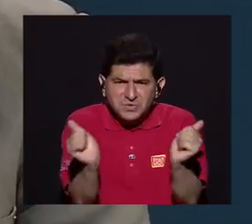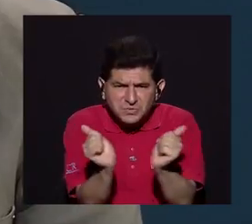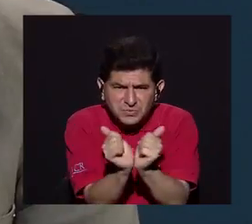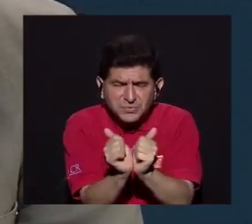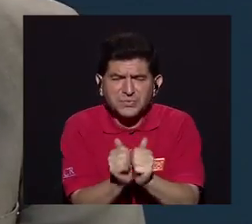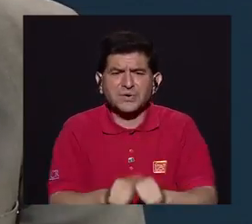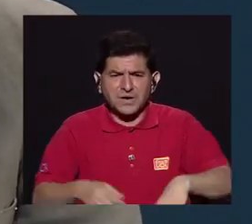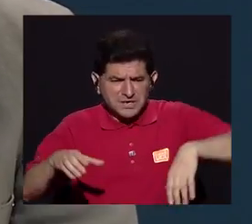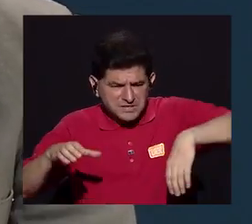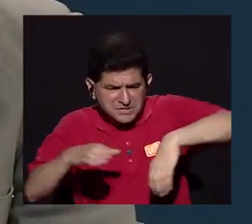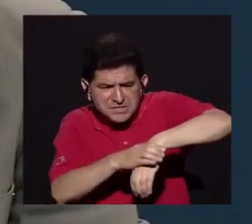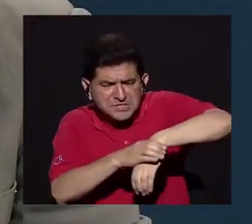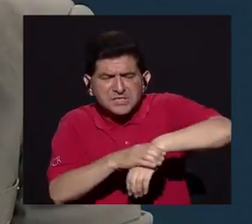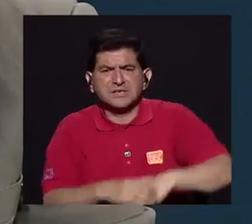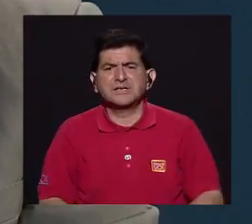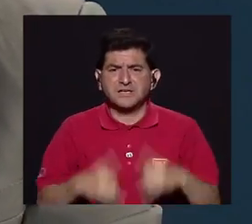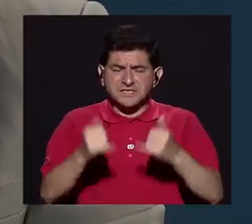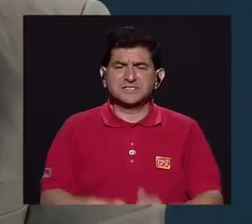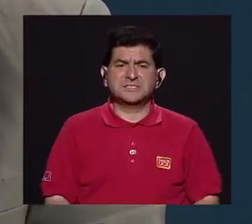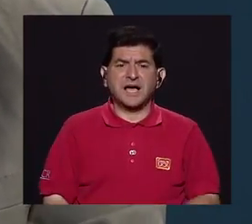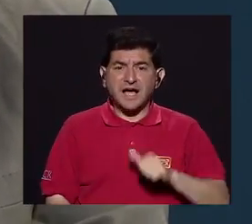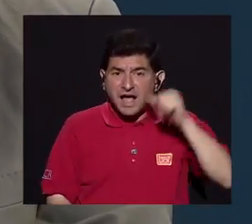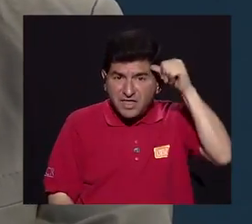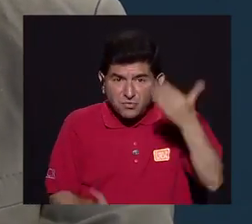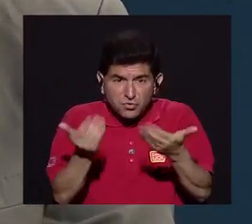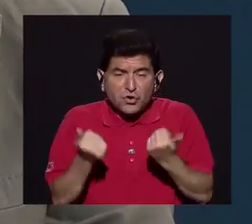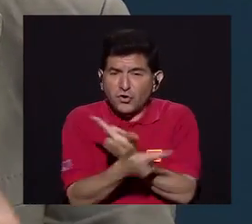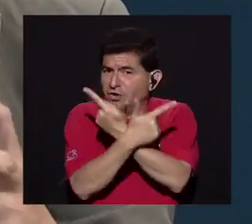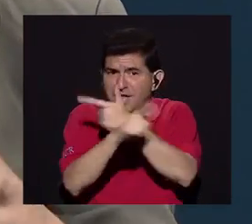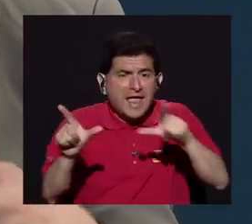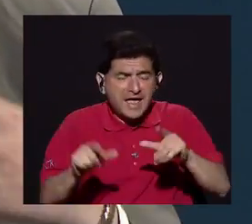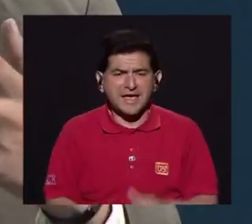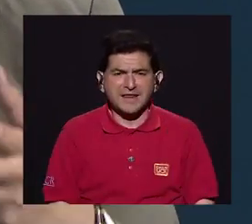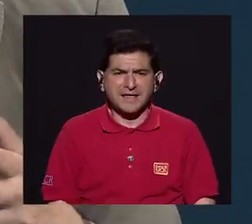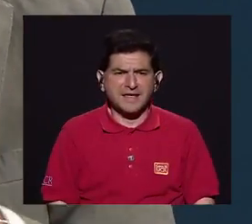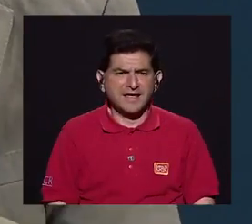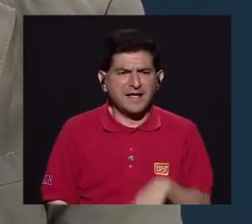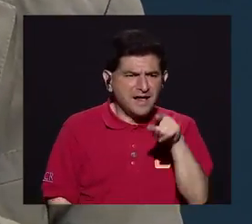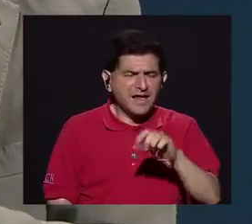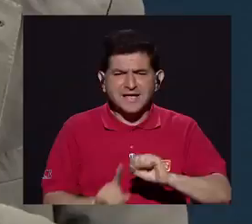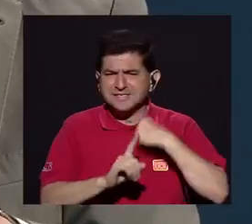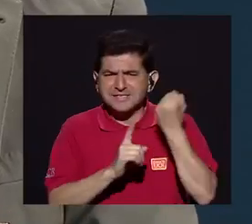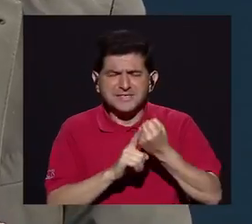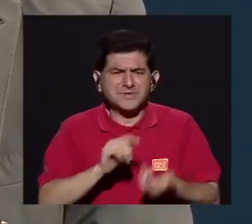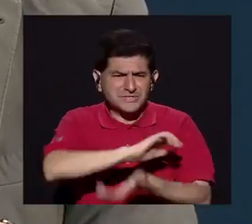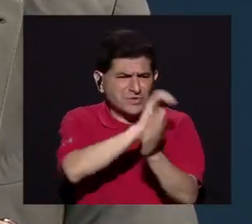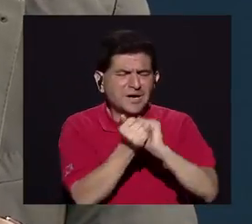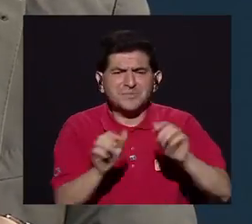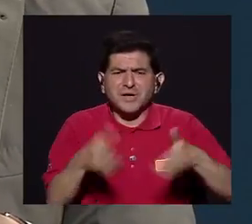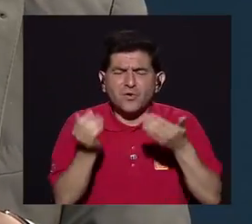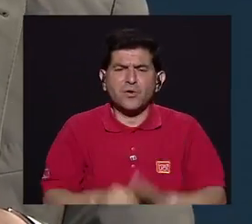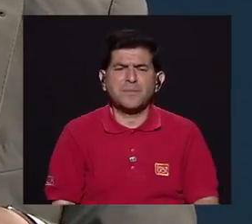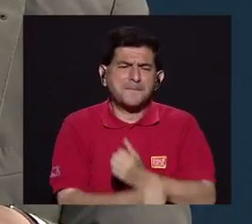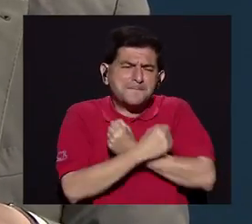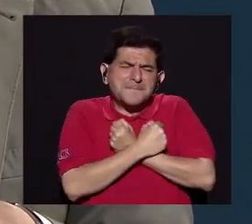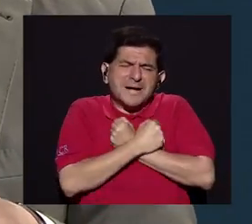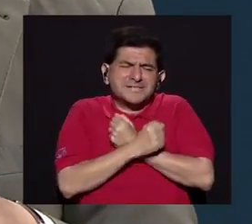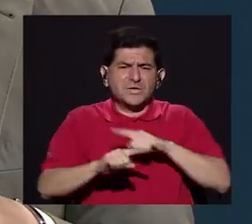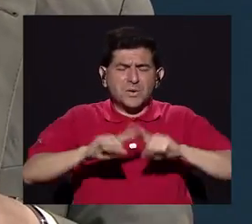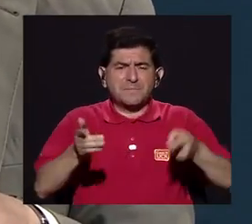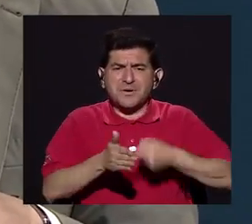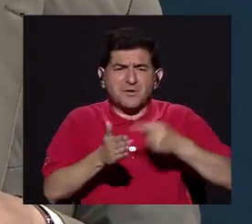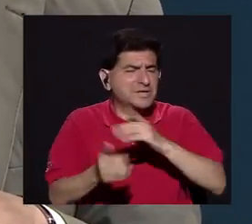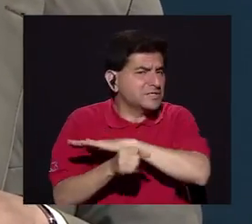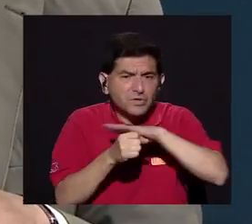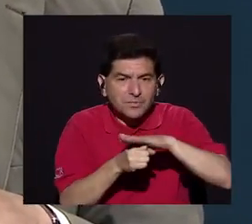después ya cuando grande no quiere zafarse de ese grillete. ¿Cómo hacemos para mover esos estados? Usted habla de pasión, sí, pero a veces la pasión no es